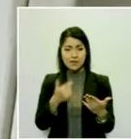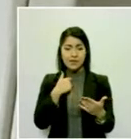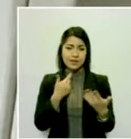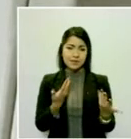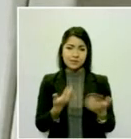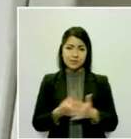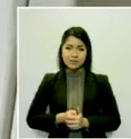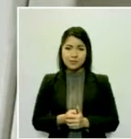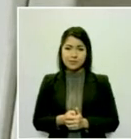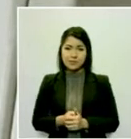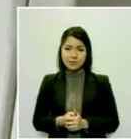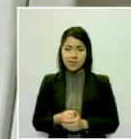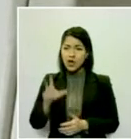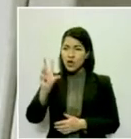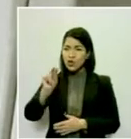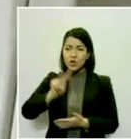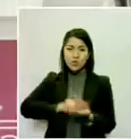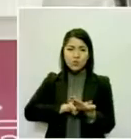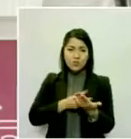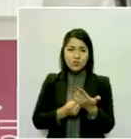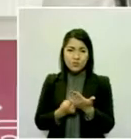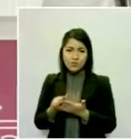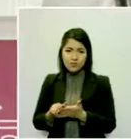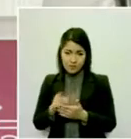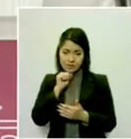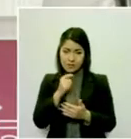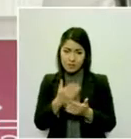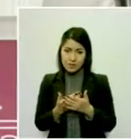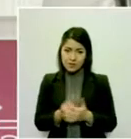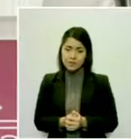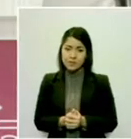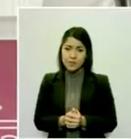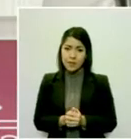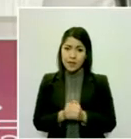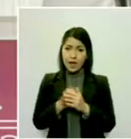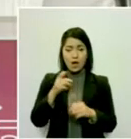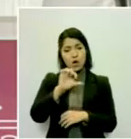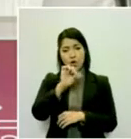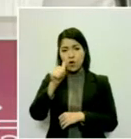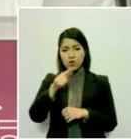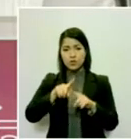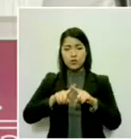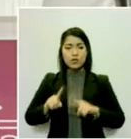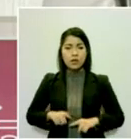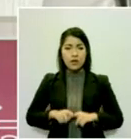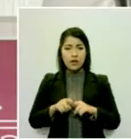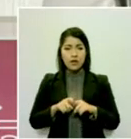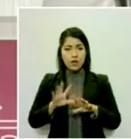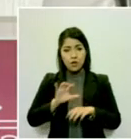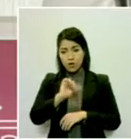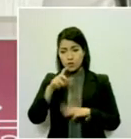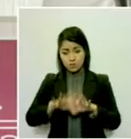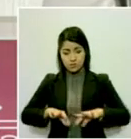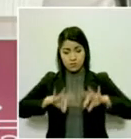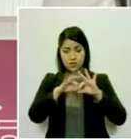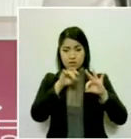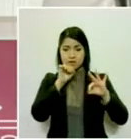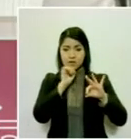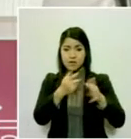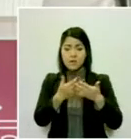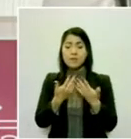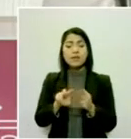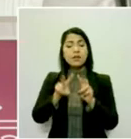entren intermediarios. La que sigue. Esto es muy importante, al margen de la